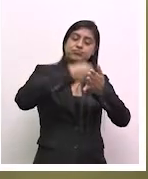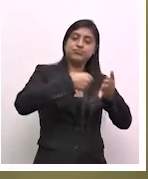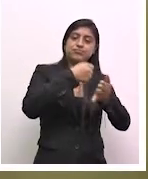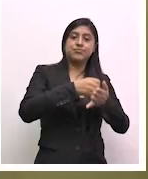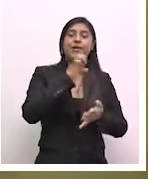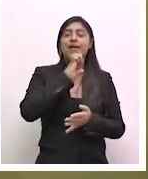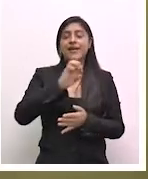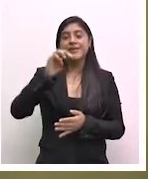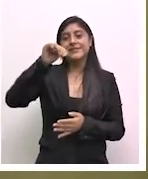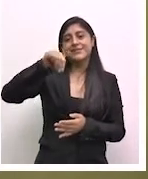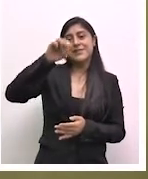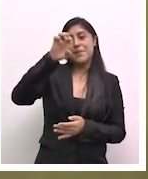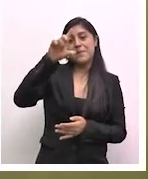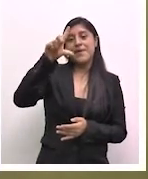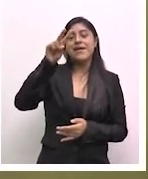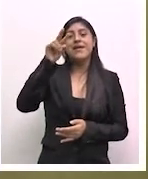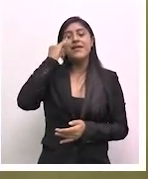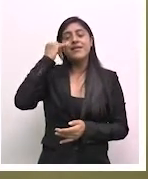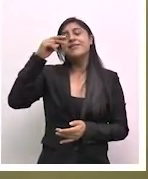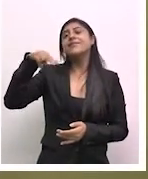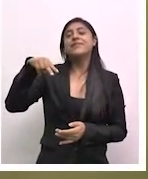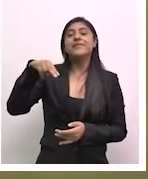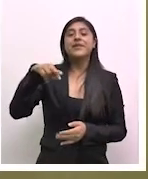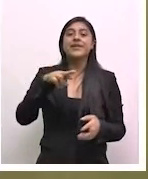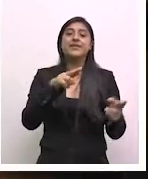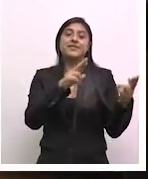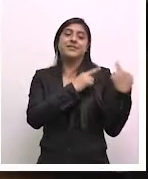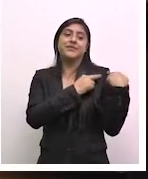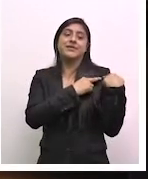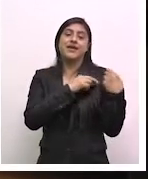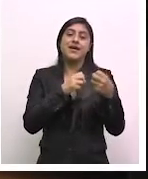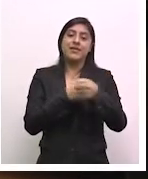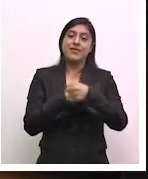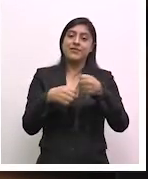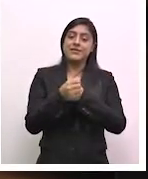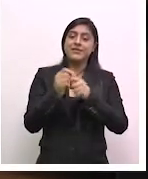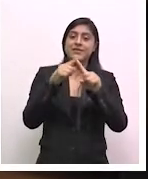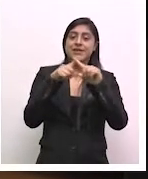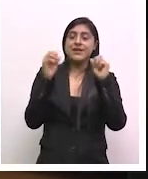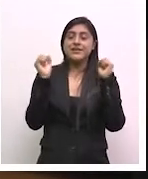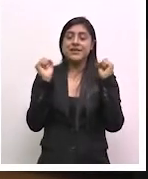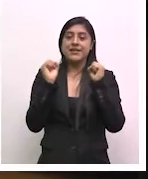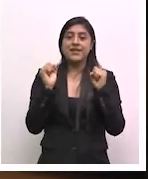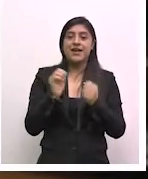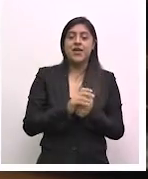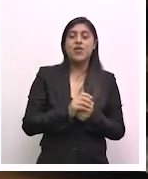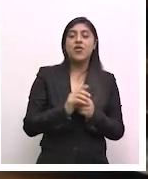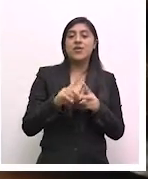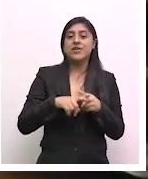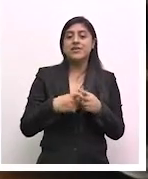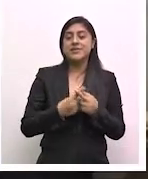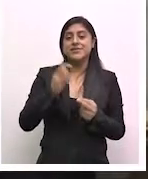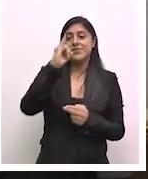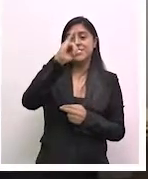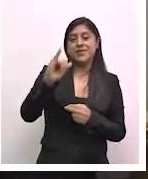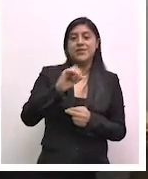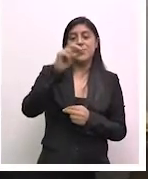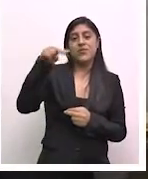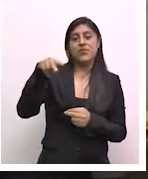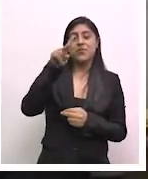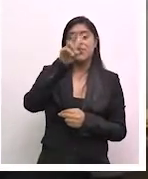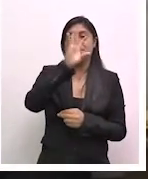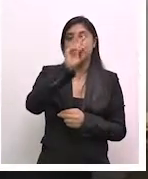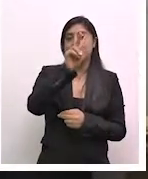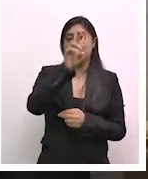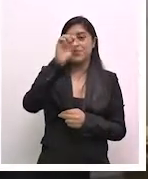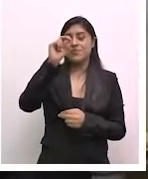de constancia es melvin actualmente registrador civil de las personas en quetzaltenango su trayectoria en renap